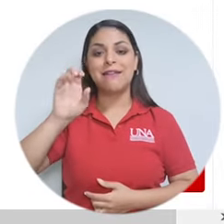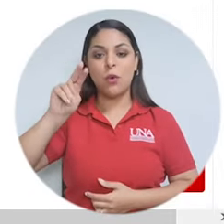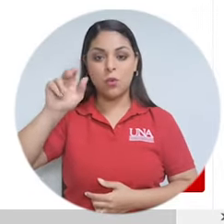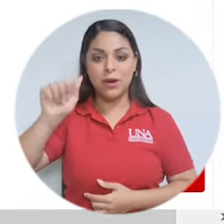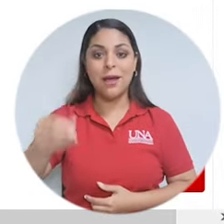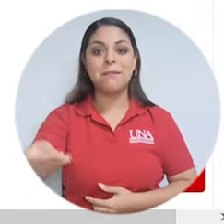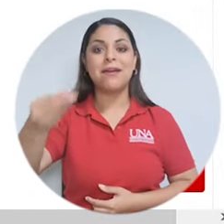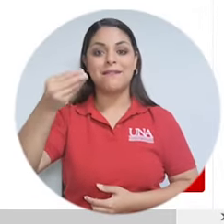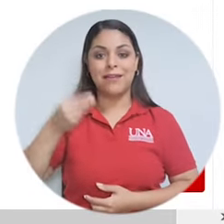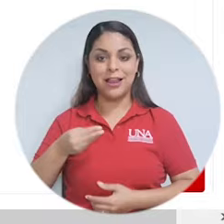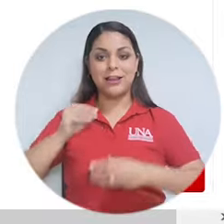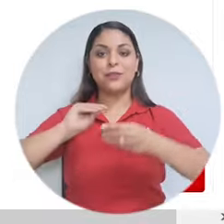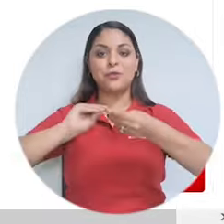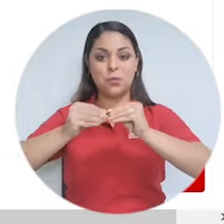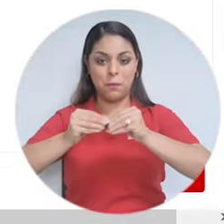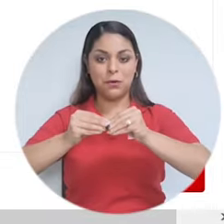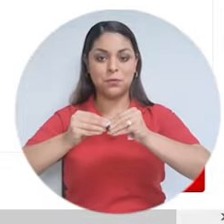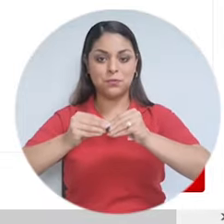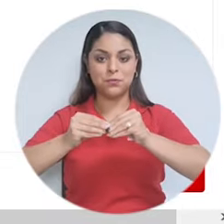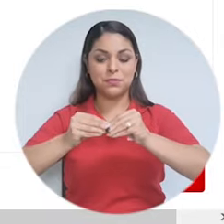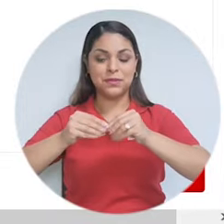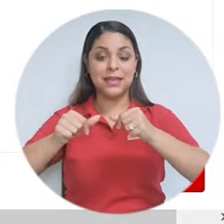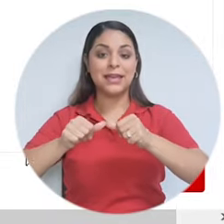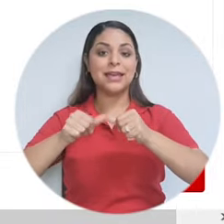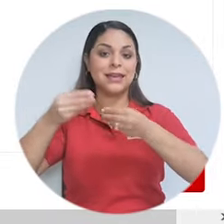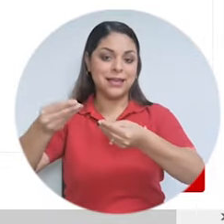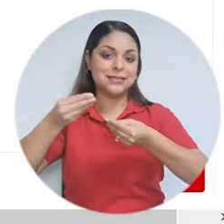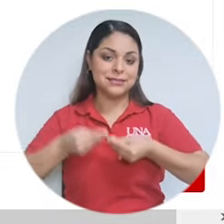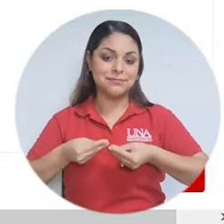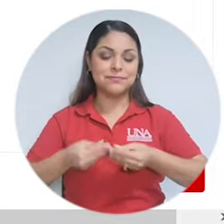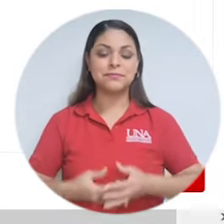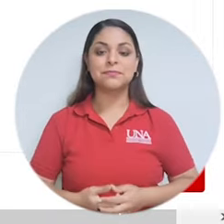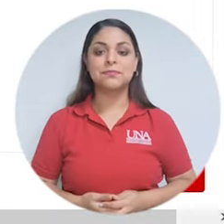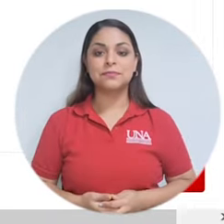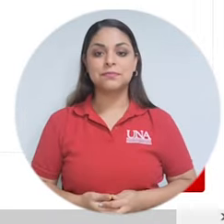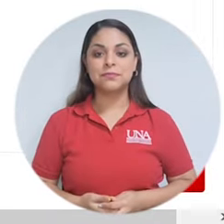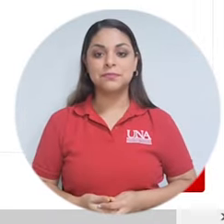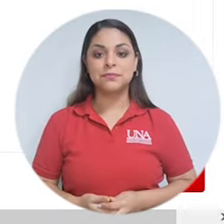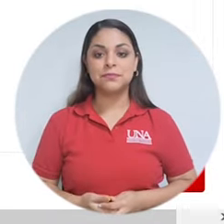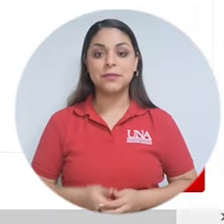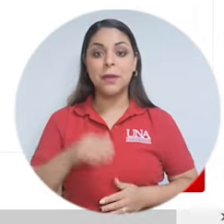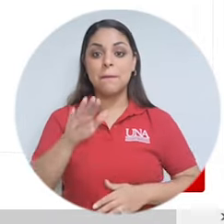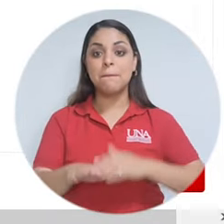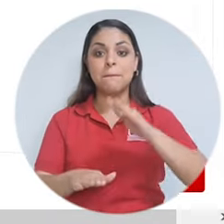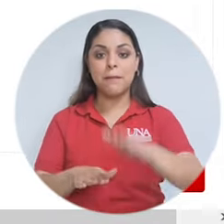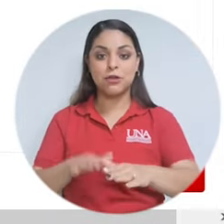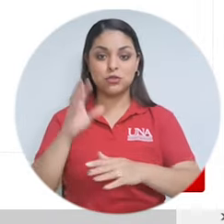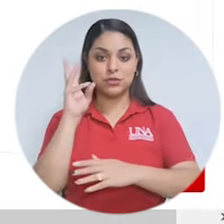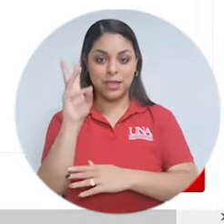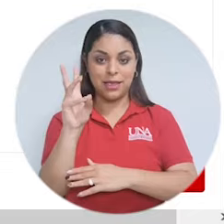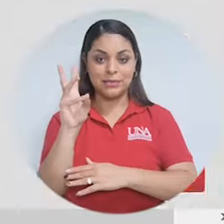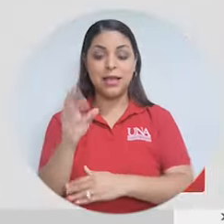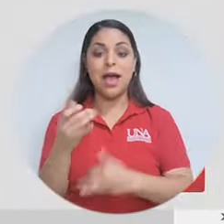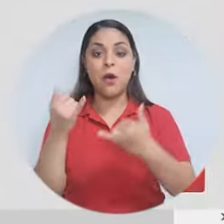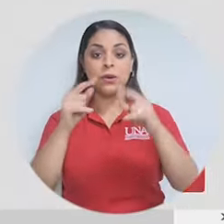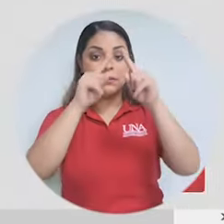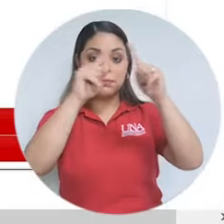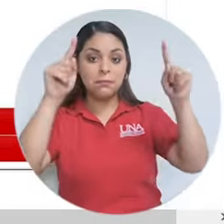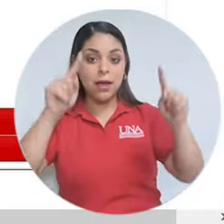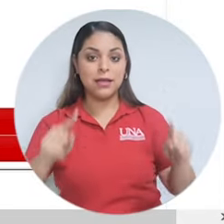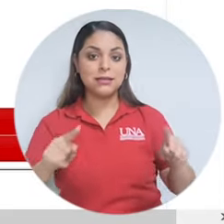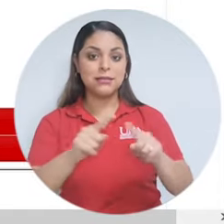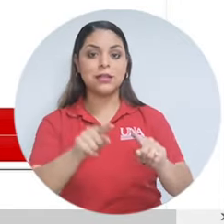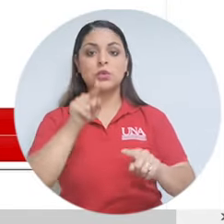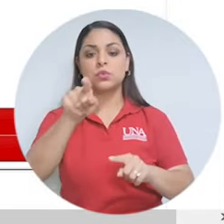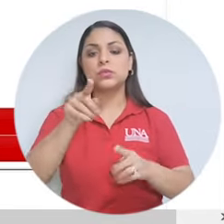CIBEUNA le regresará el número de consecutivo asignado. Paso 6. En esta pantalla